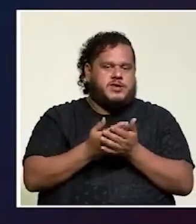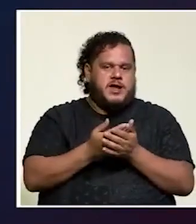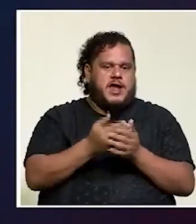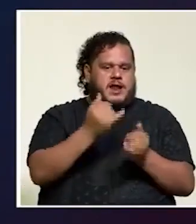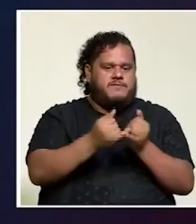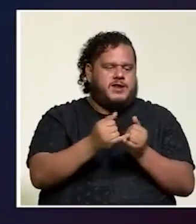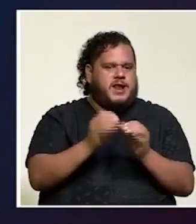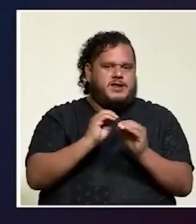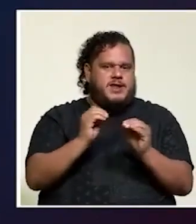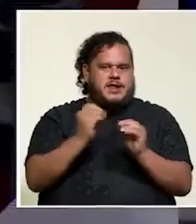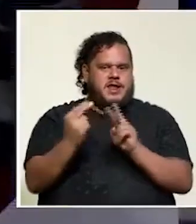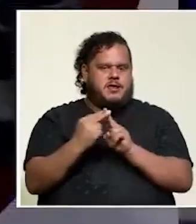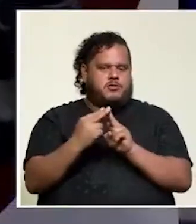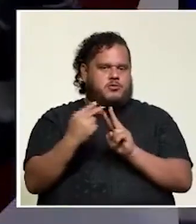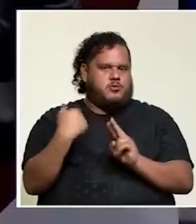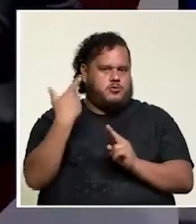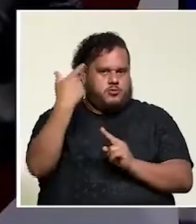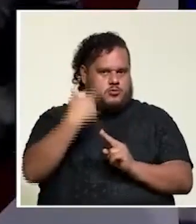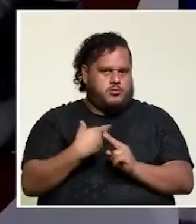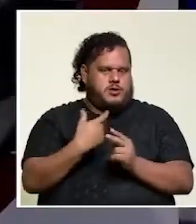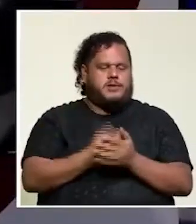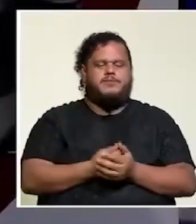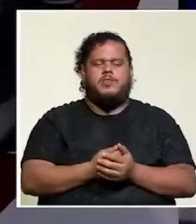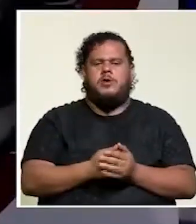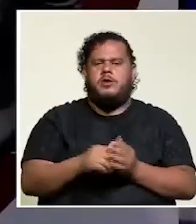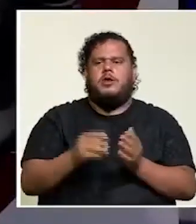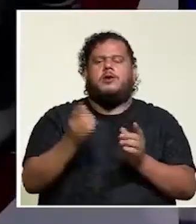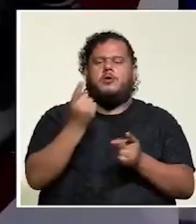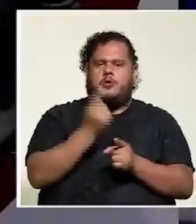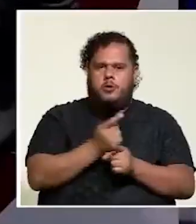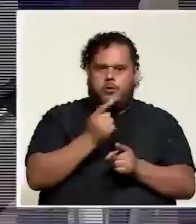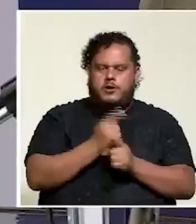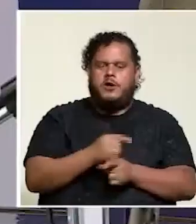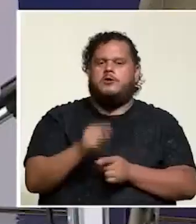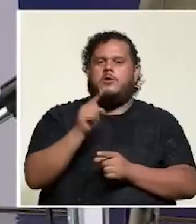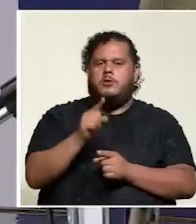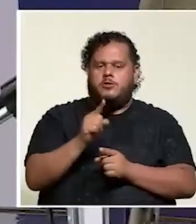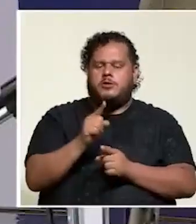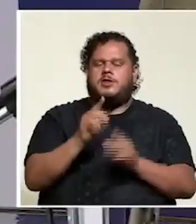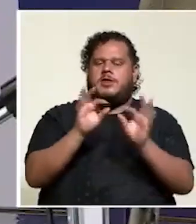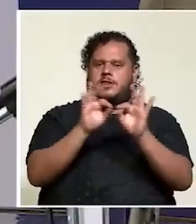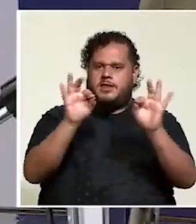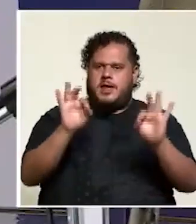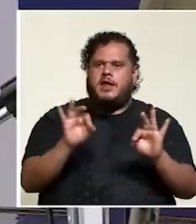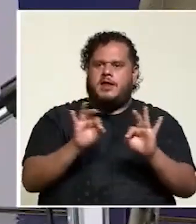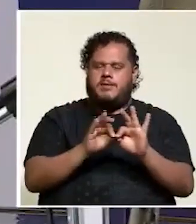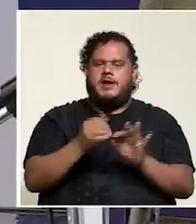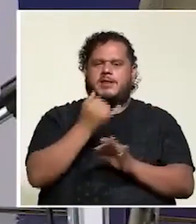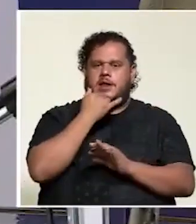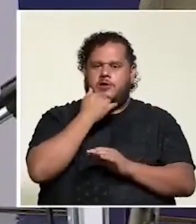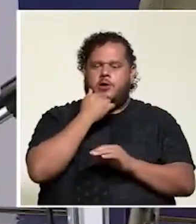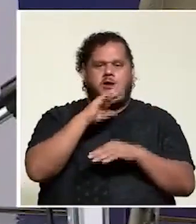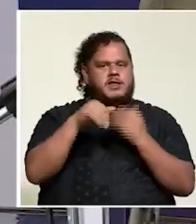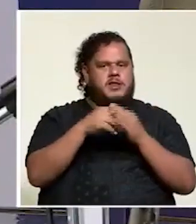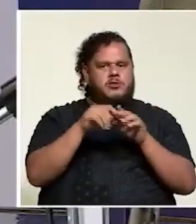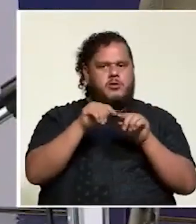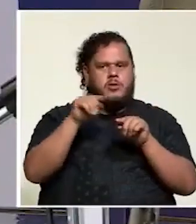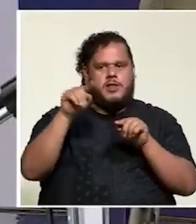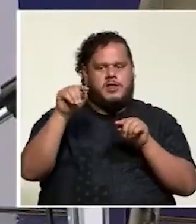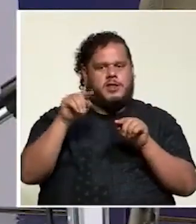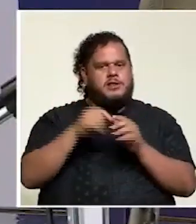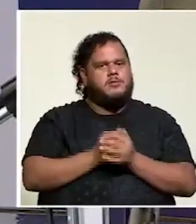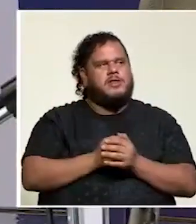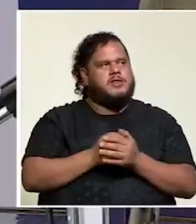ser conocidos. En efecto, usted está en el margen de error de las encuestas. Ya vamos para